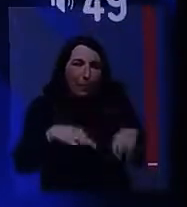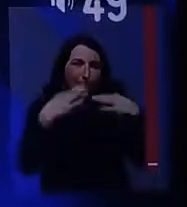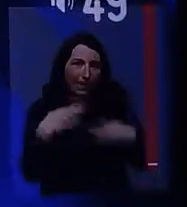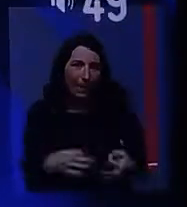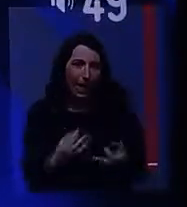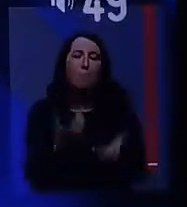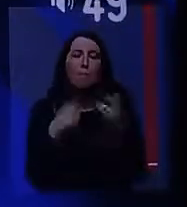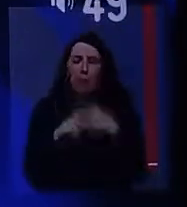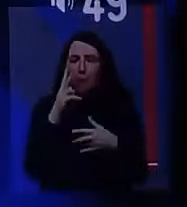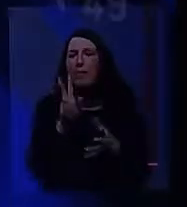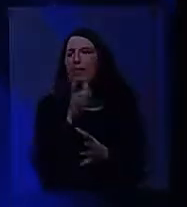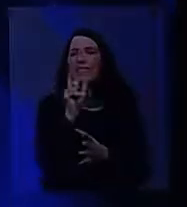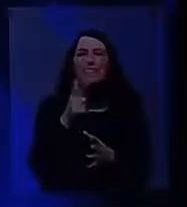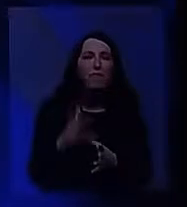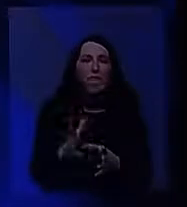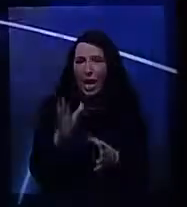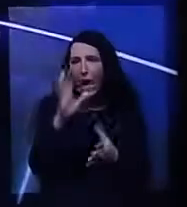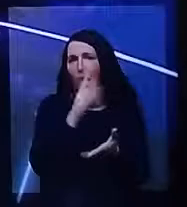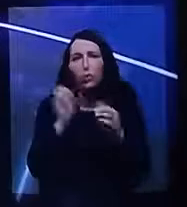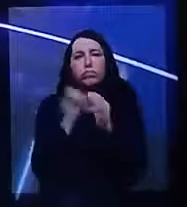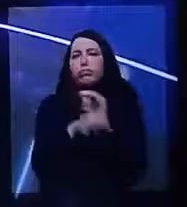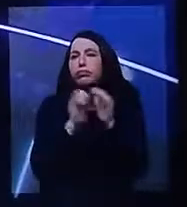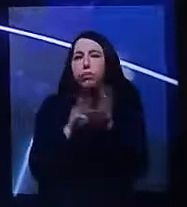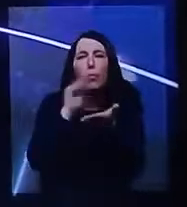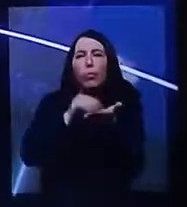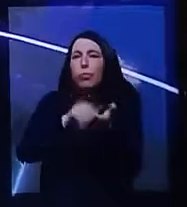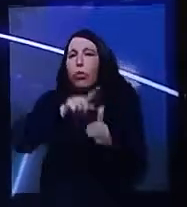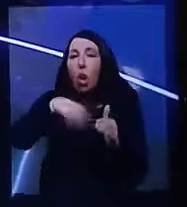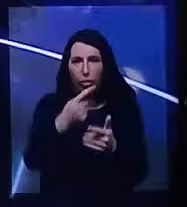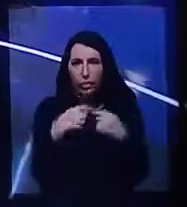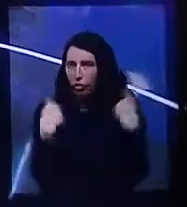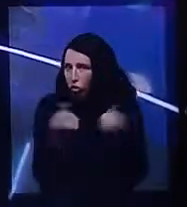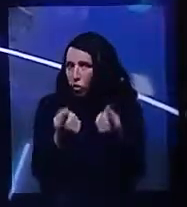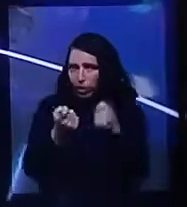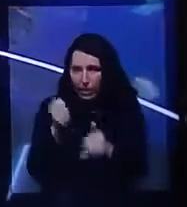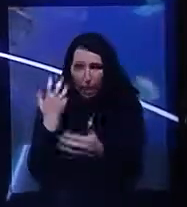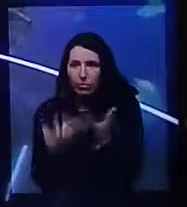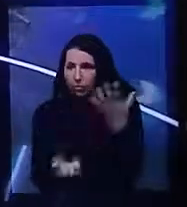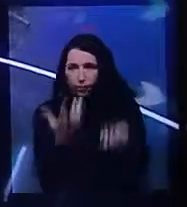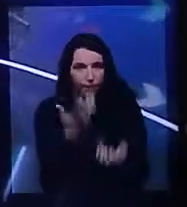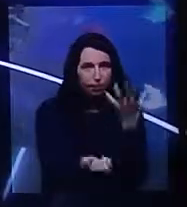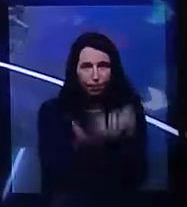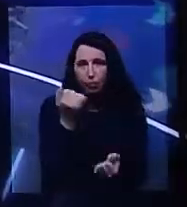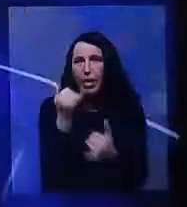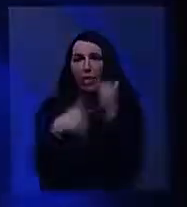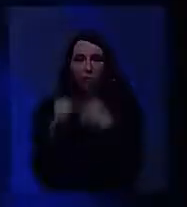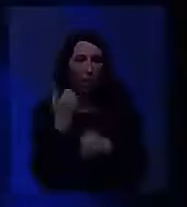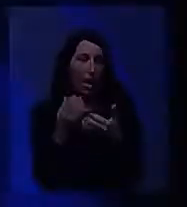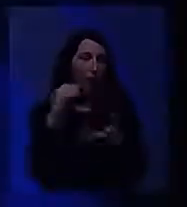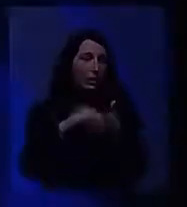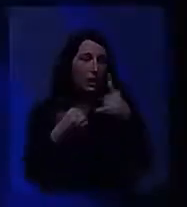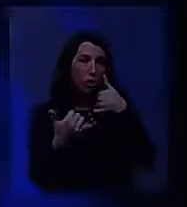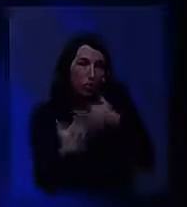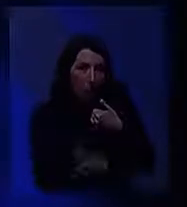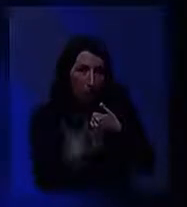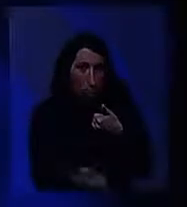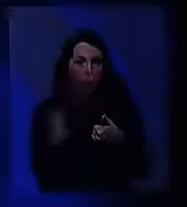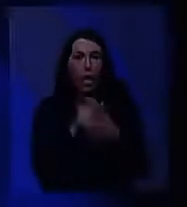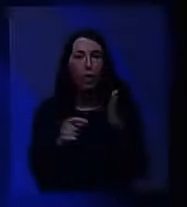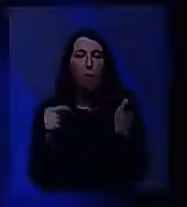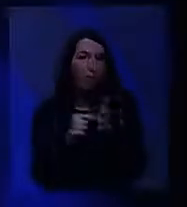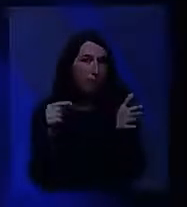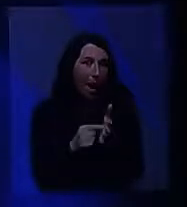es un soporte de datos. Todo el tiempo nosotros estamos almacenando información de diferentes dispositivos, ya sea nuestro celular, o un pendrive, o un disco duro,